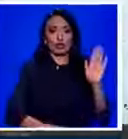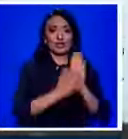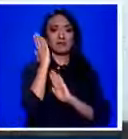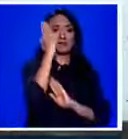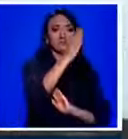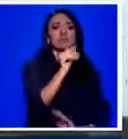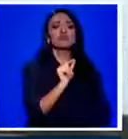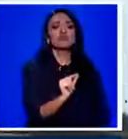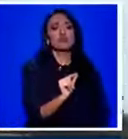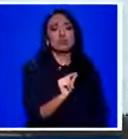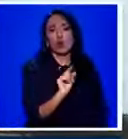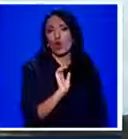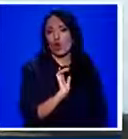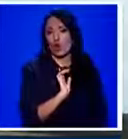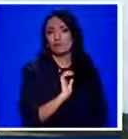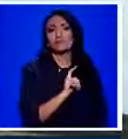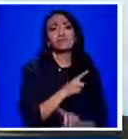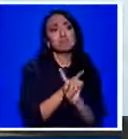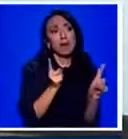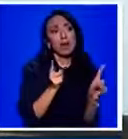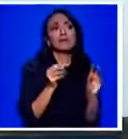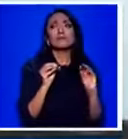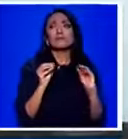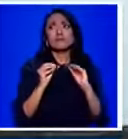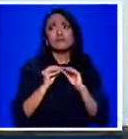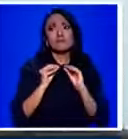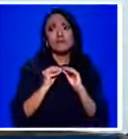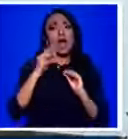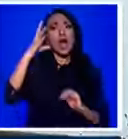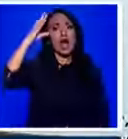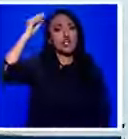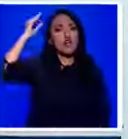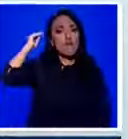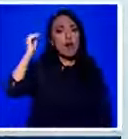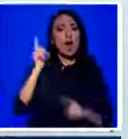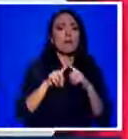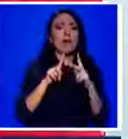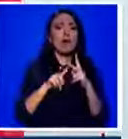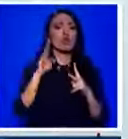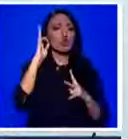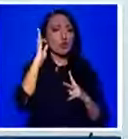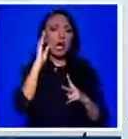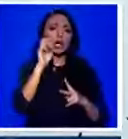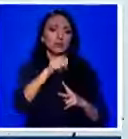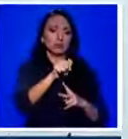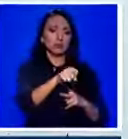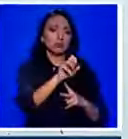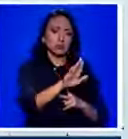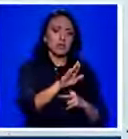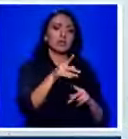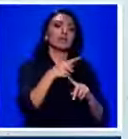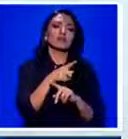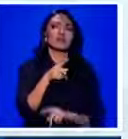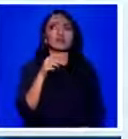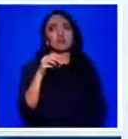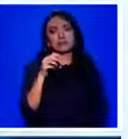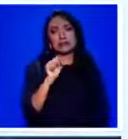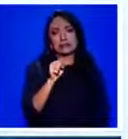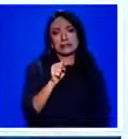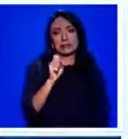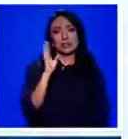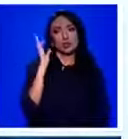bajo para las frecuencias que son para la costa, pero más para lo que es Riobamba, Tulcán, sí han estado movidos. ¿Para allá se está movido? Sí, Tulcán, Riobamba,